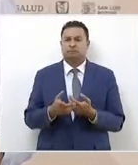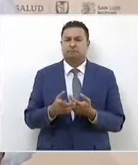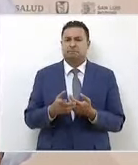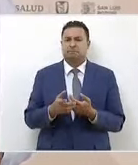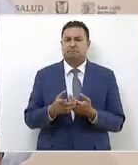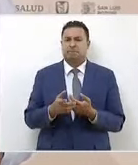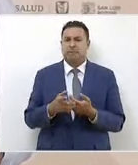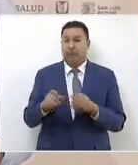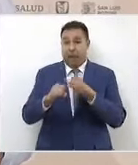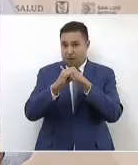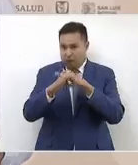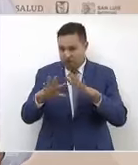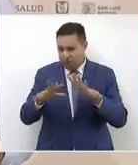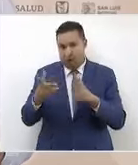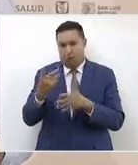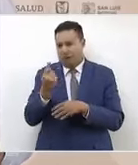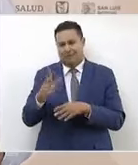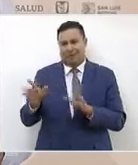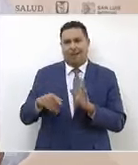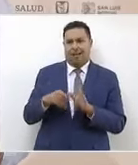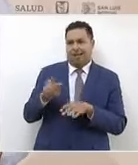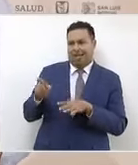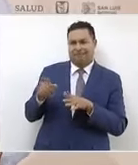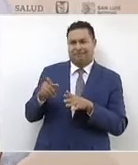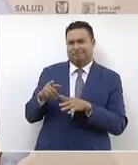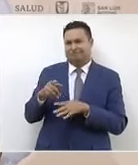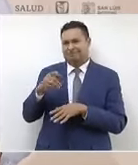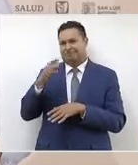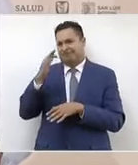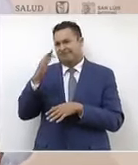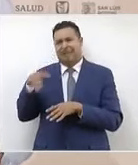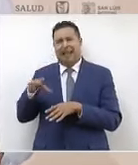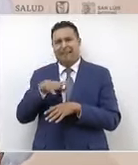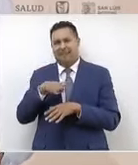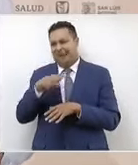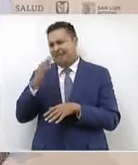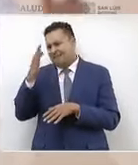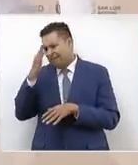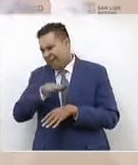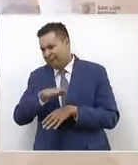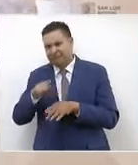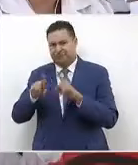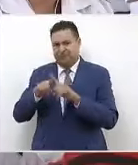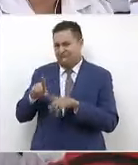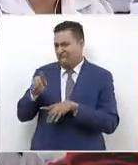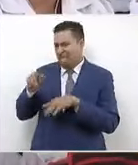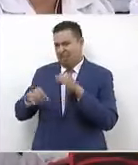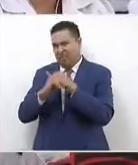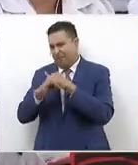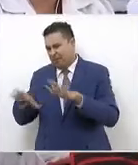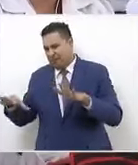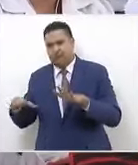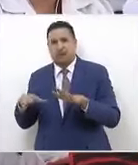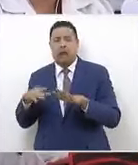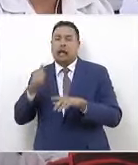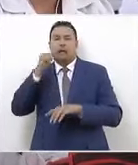manipulación, no de información. Que no informan, sino manipulan. Y